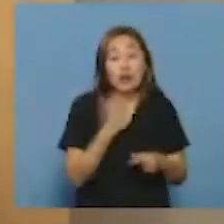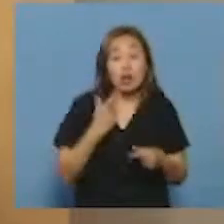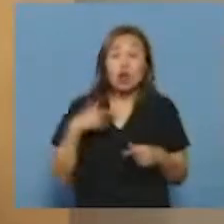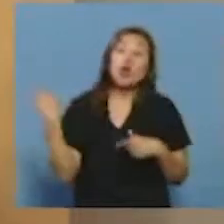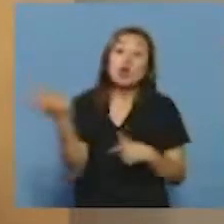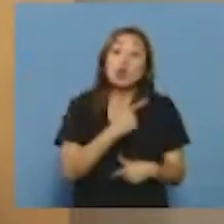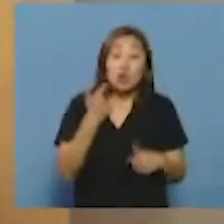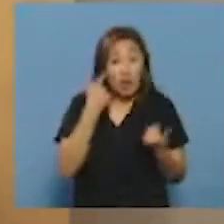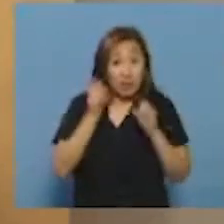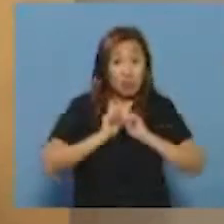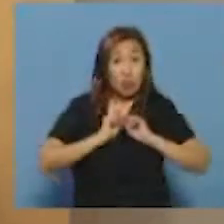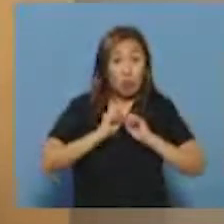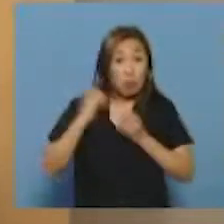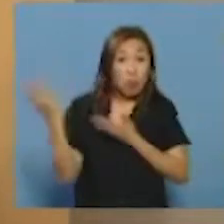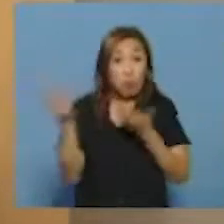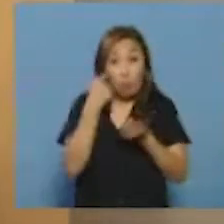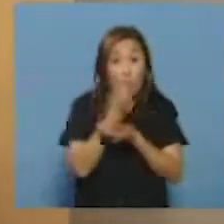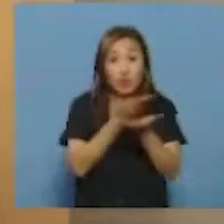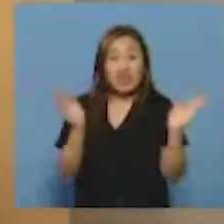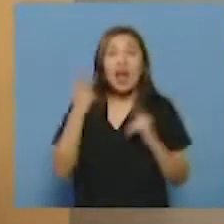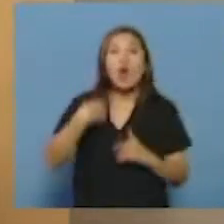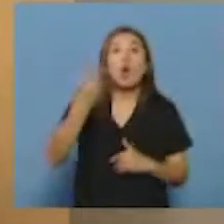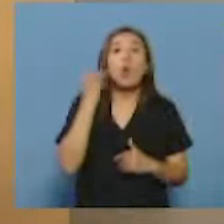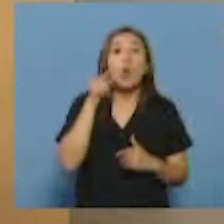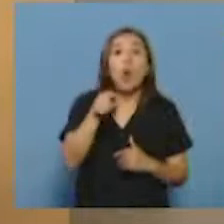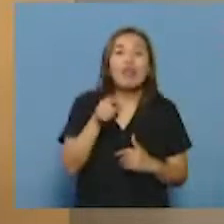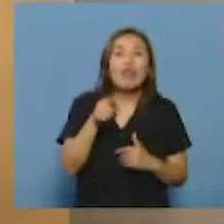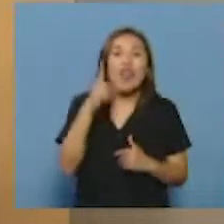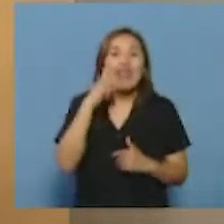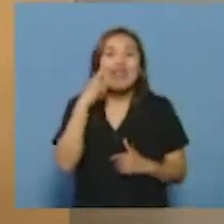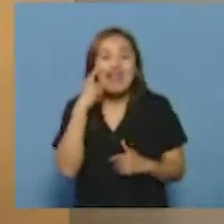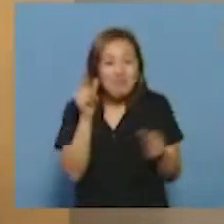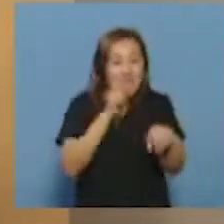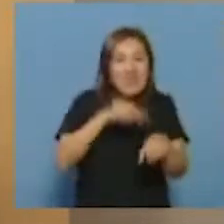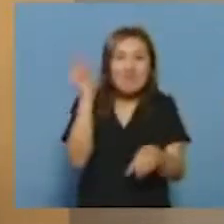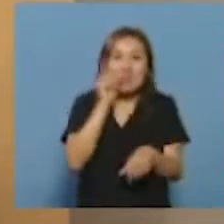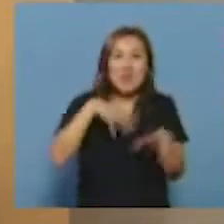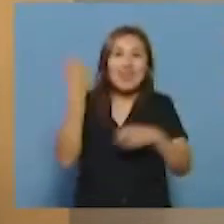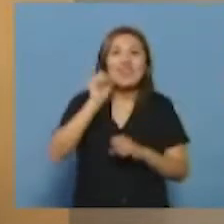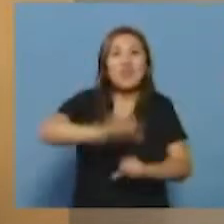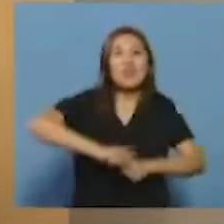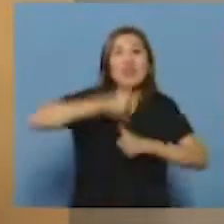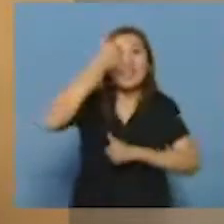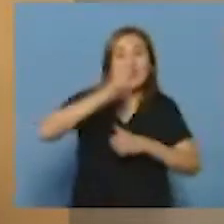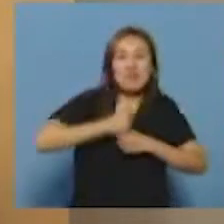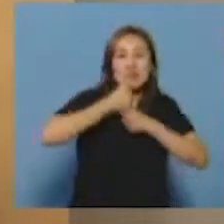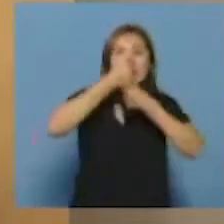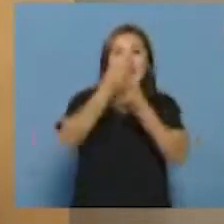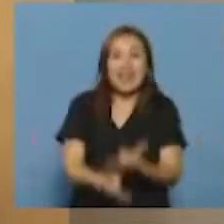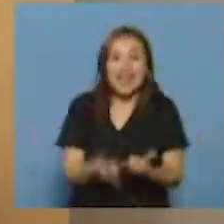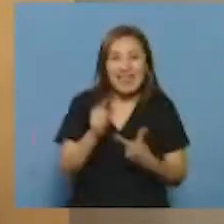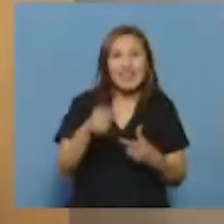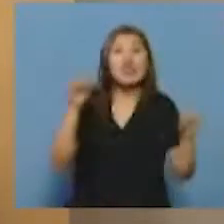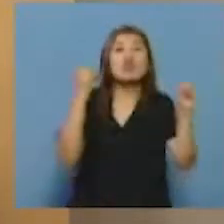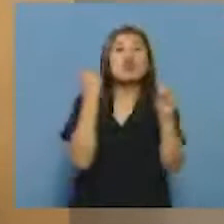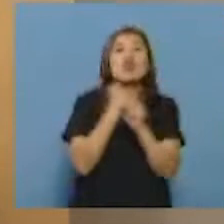queremos mostrar a ustedes el momento clave de cuando le entregan los premios. Este es un trabajo, bueno, de